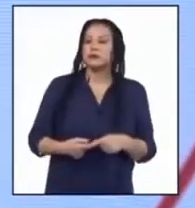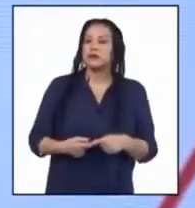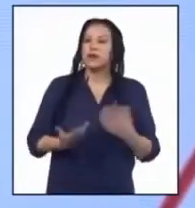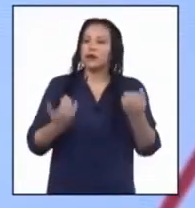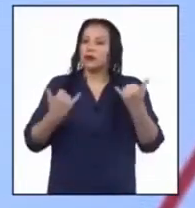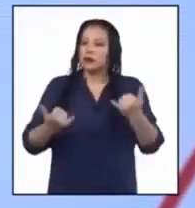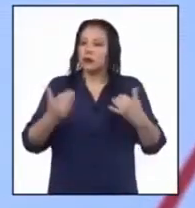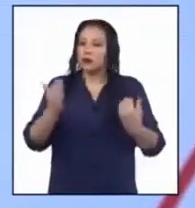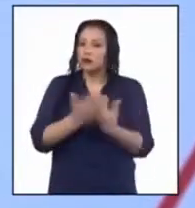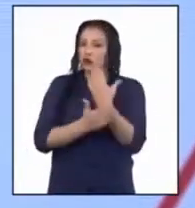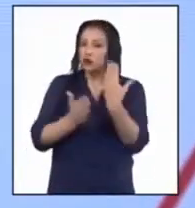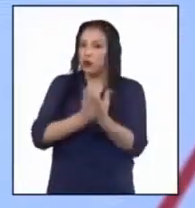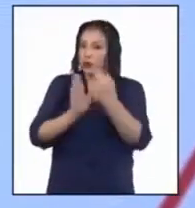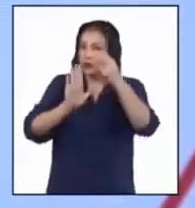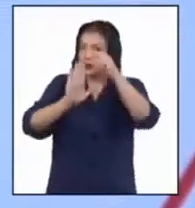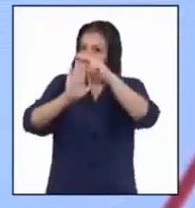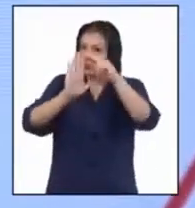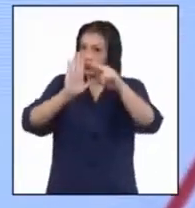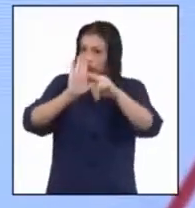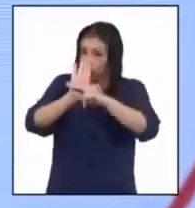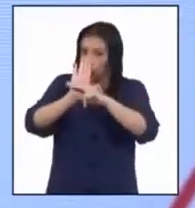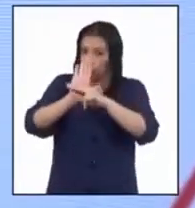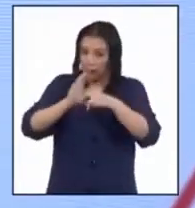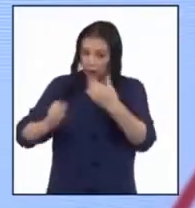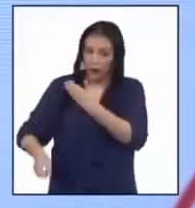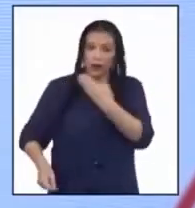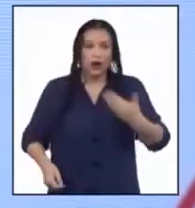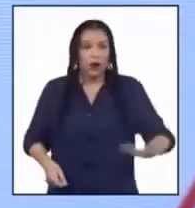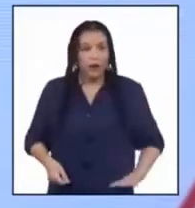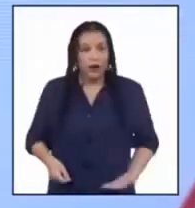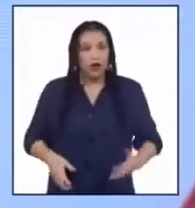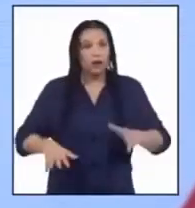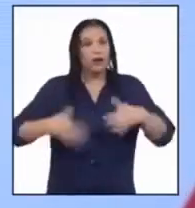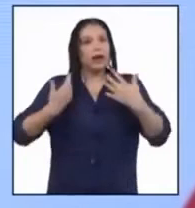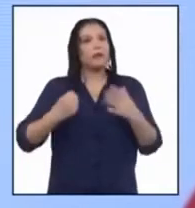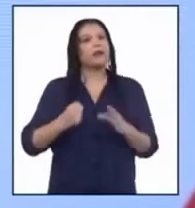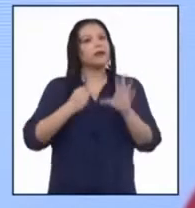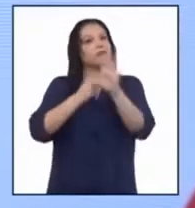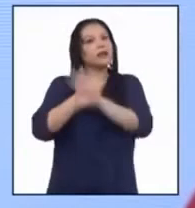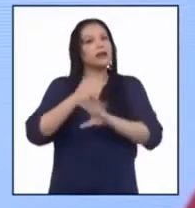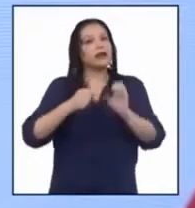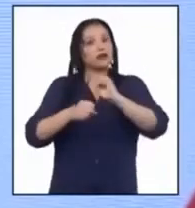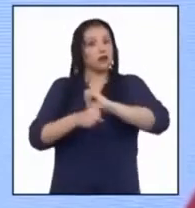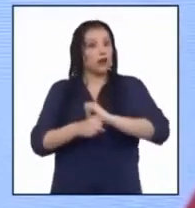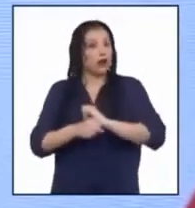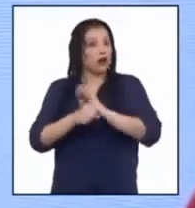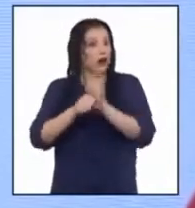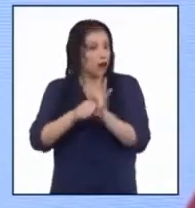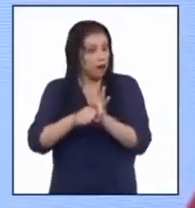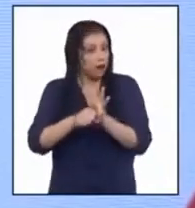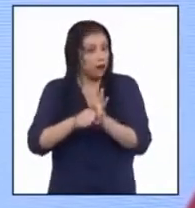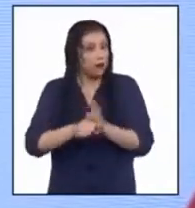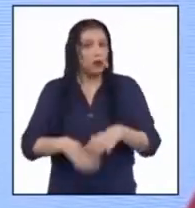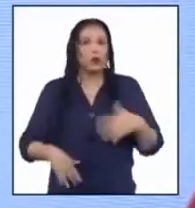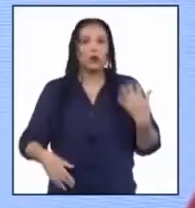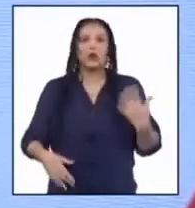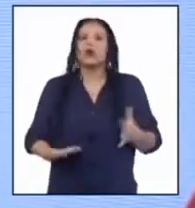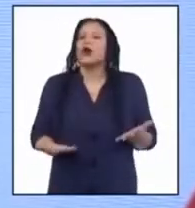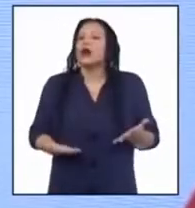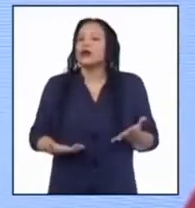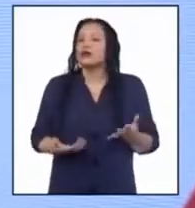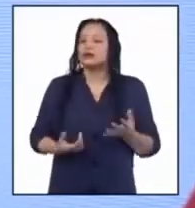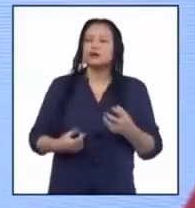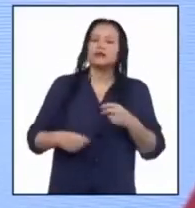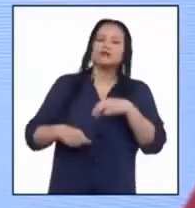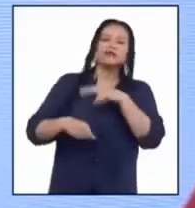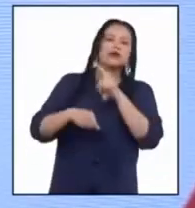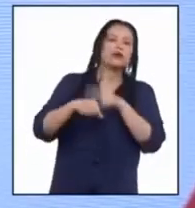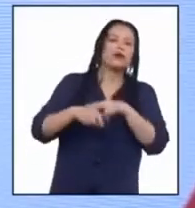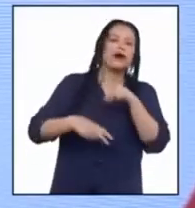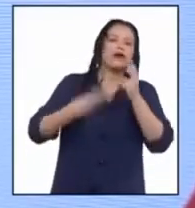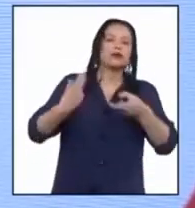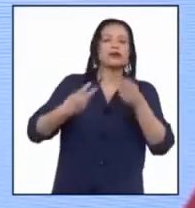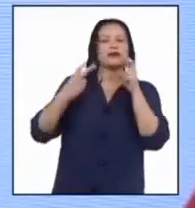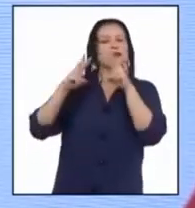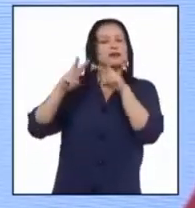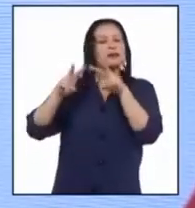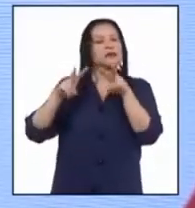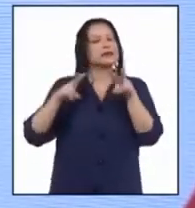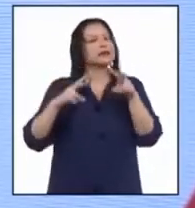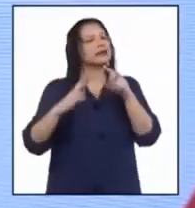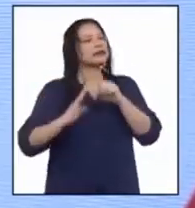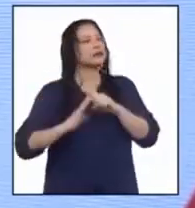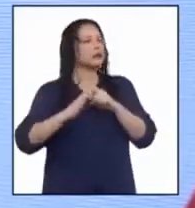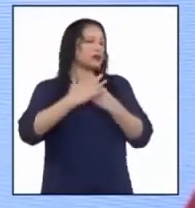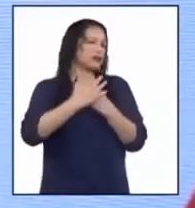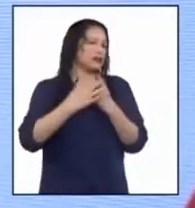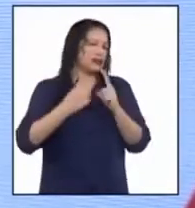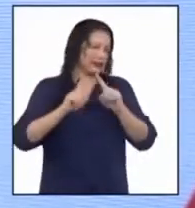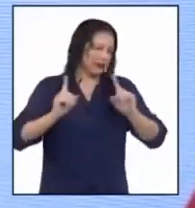medidas adoptadas por el gobierno para enfrentar los efectos de la COVID-19, es muy común observar diferentes situaciones.